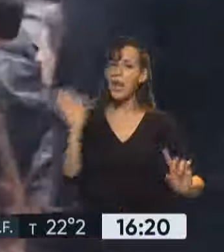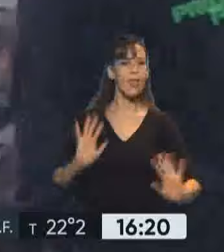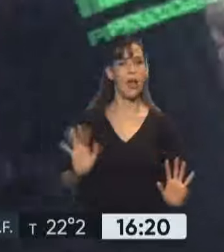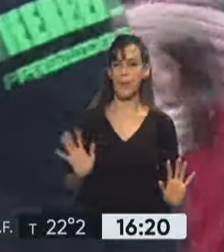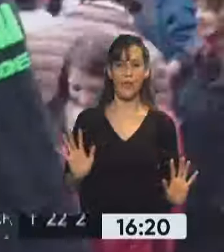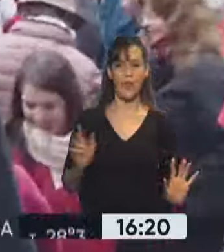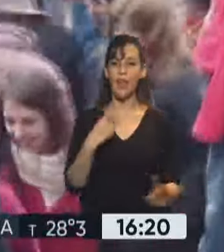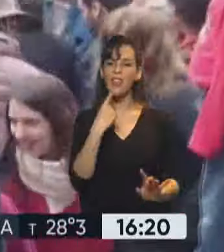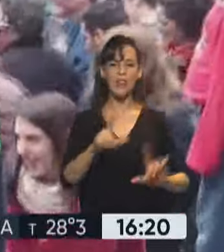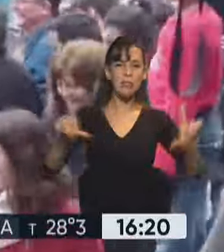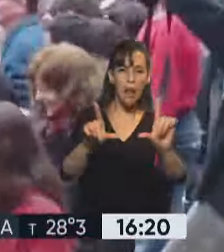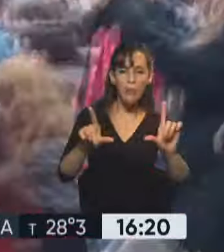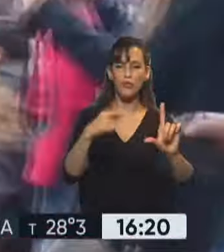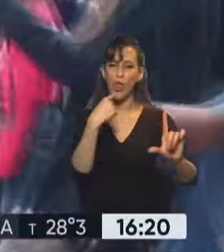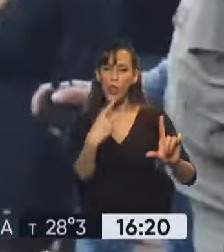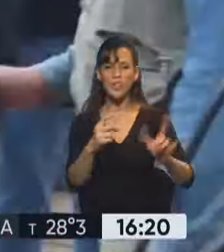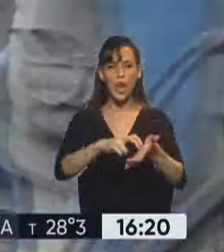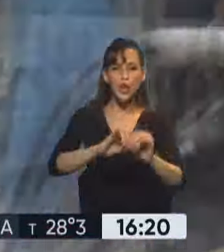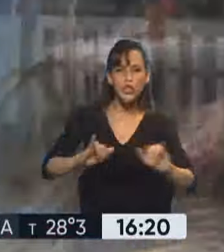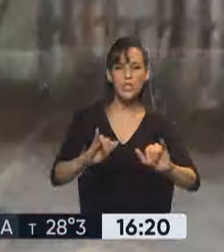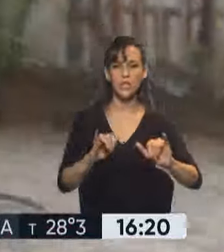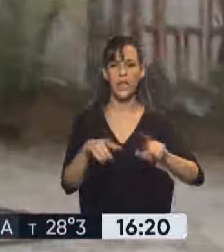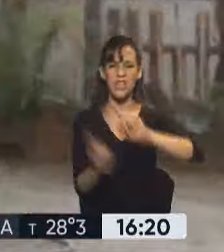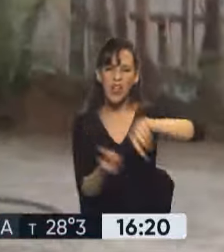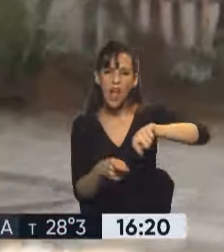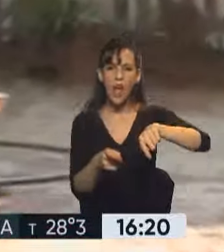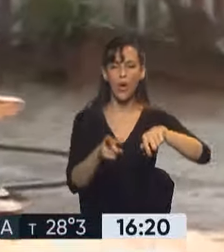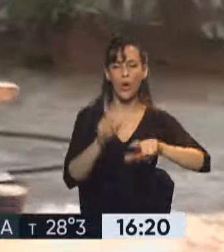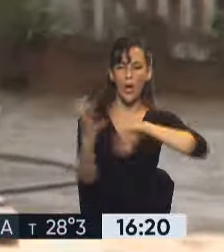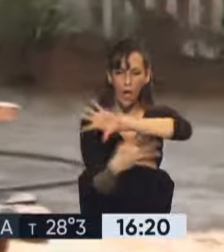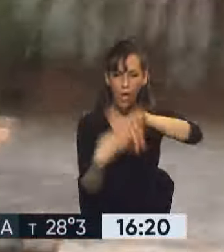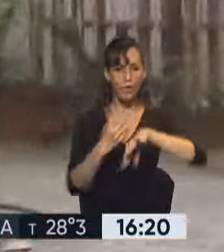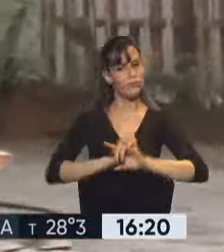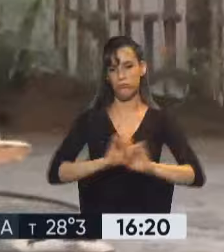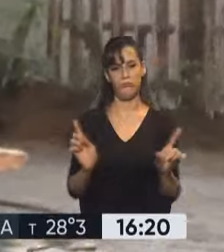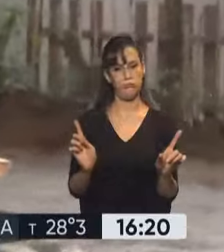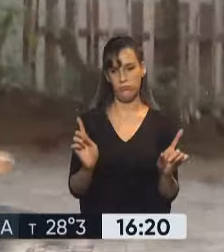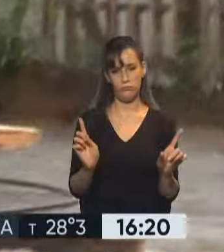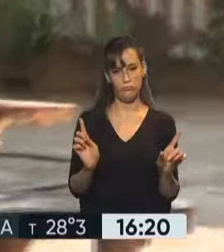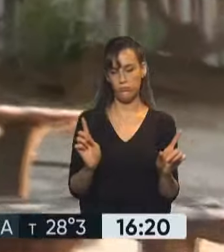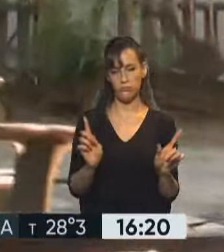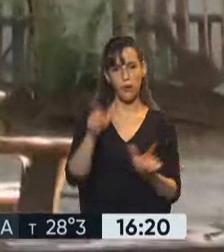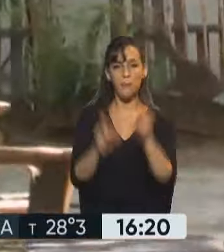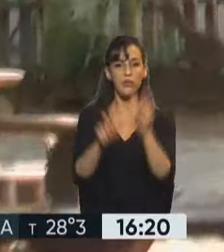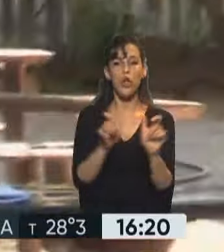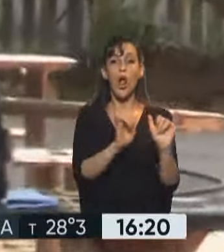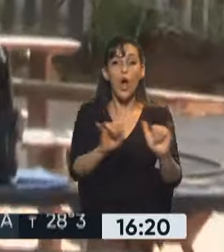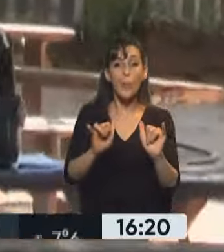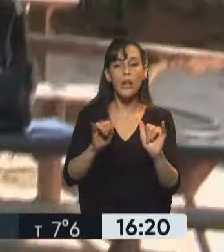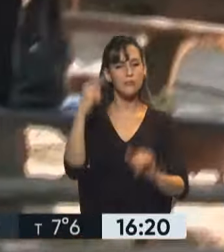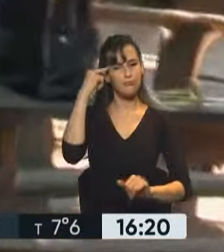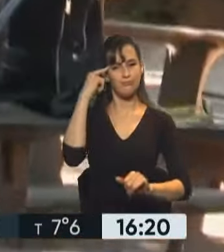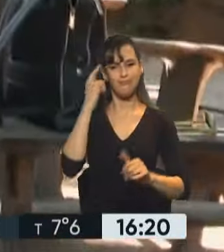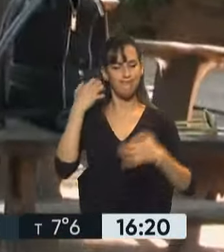que aparecen en la televisión. Tenemos muchos jóvenes que quieren otra Argentina, que quieren otra vida, y eso nos alegra